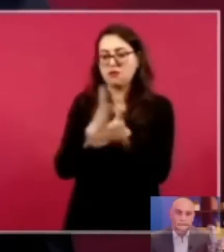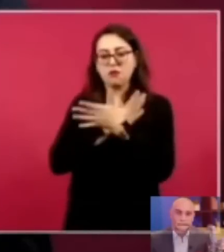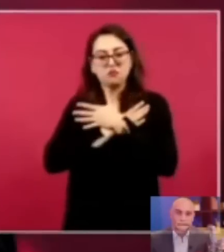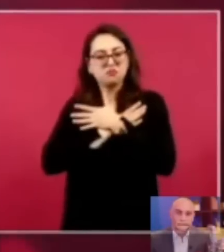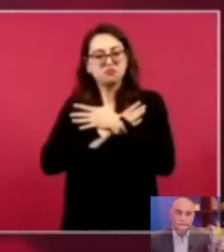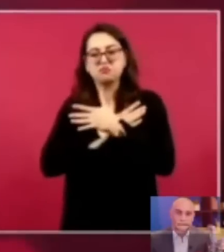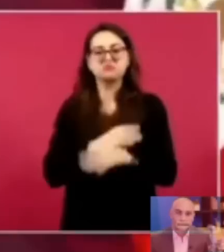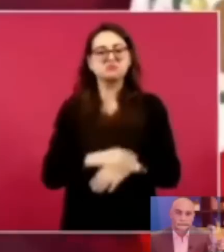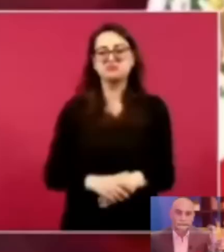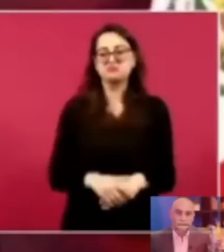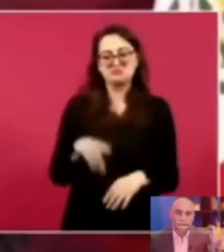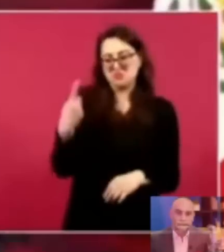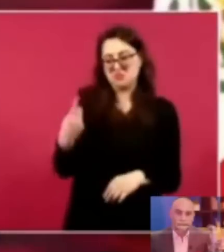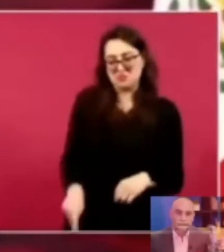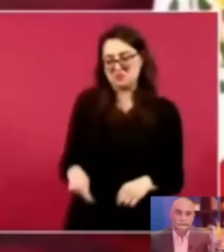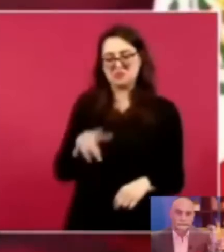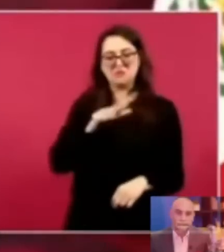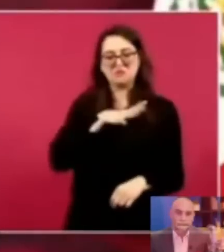pueden